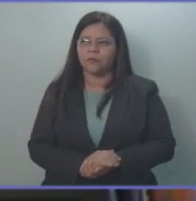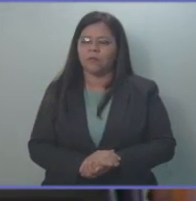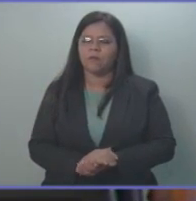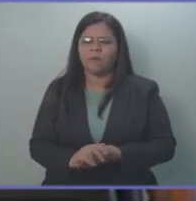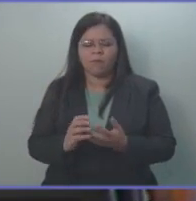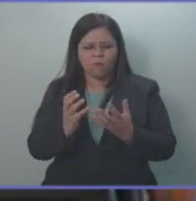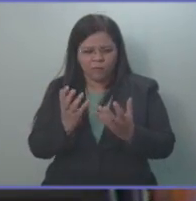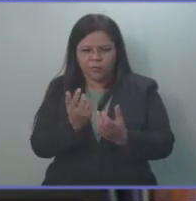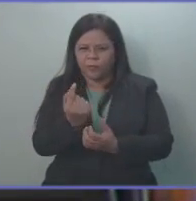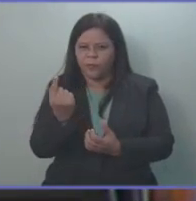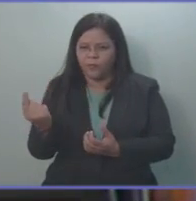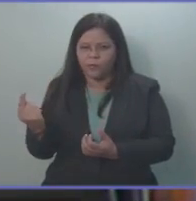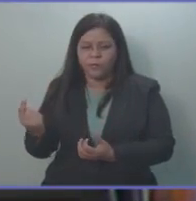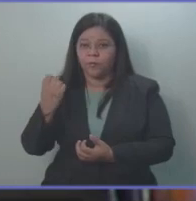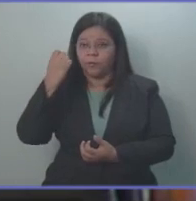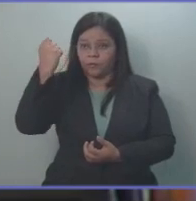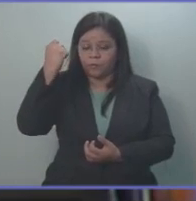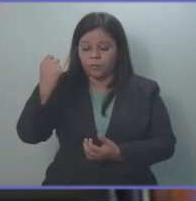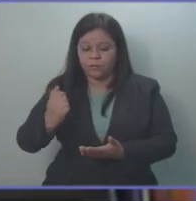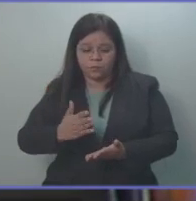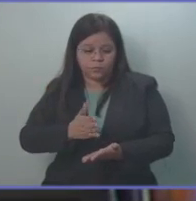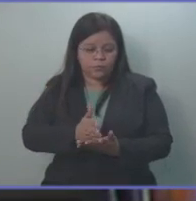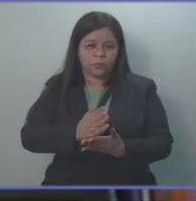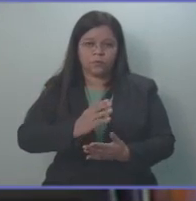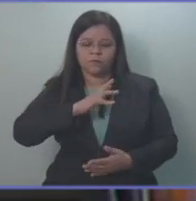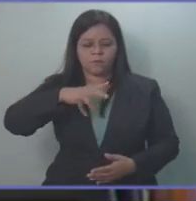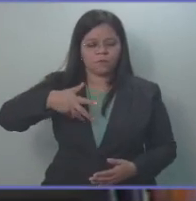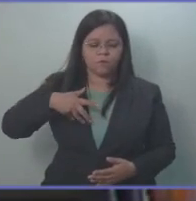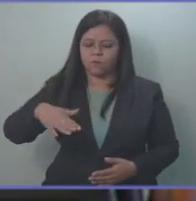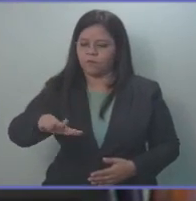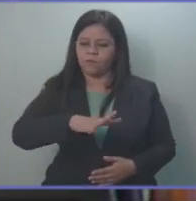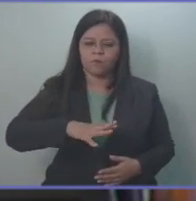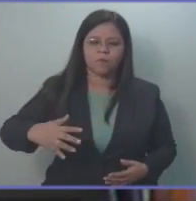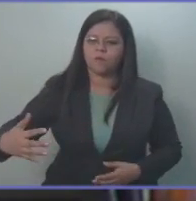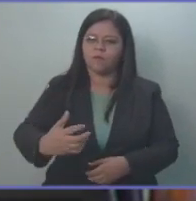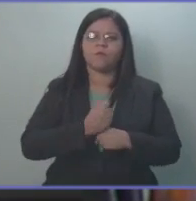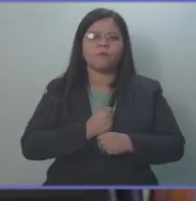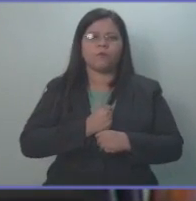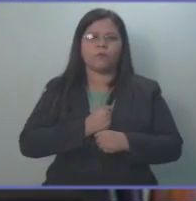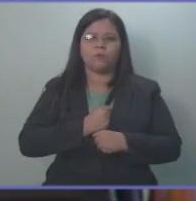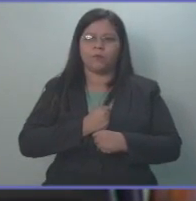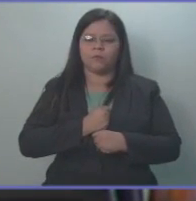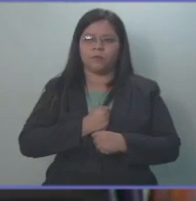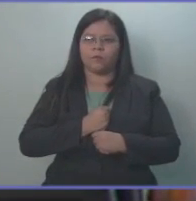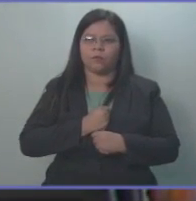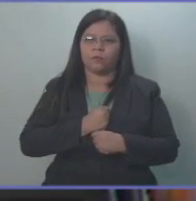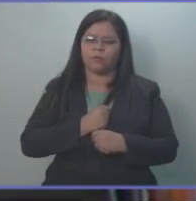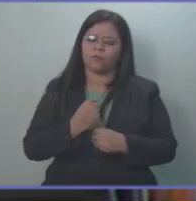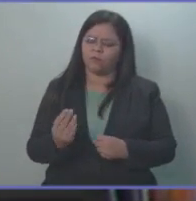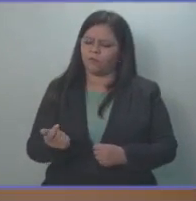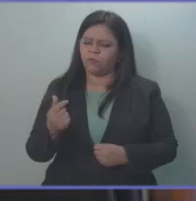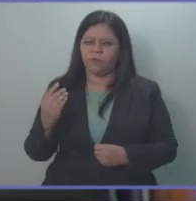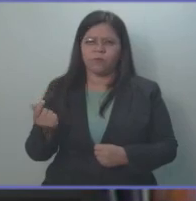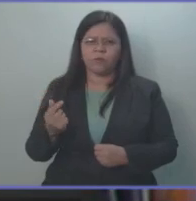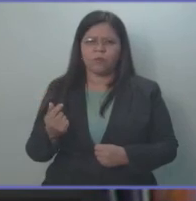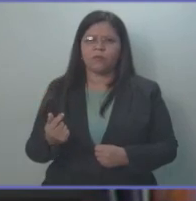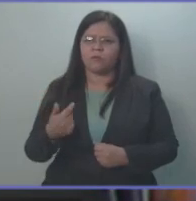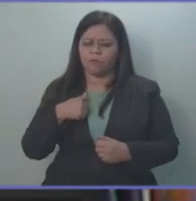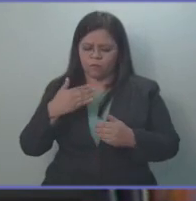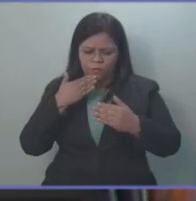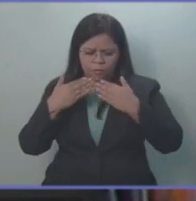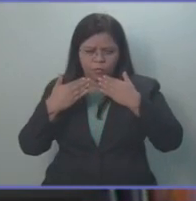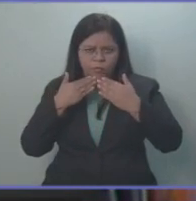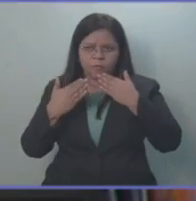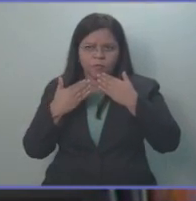Llegaron muchas gentes importantes, se hicieron dueños de las tierras ejidales. Y rápidamente lo cuento, si